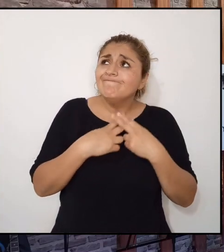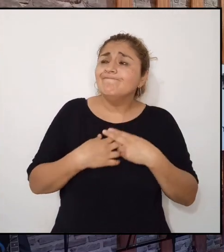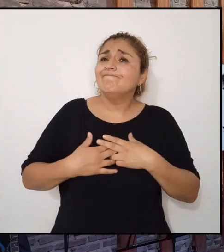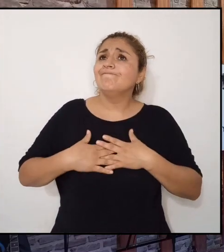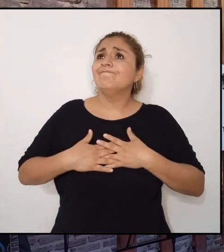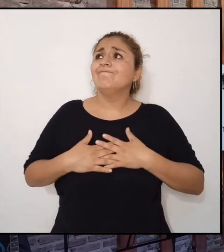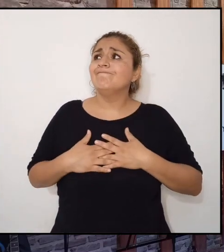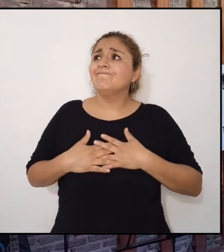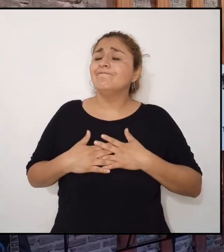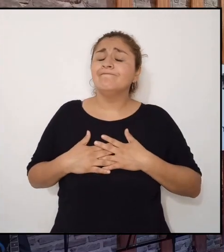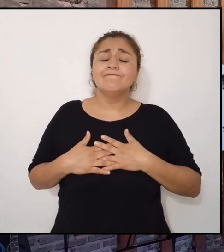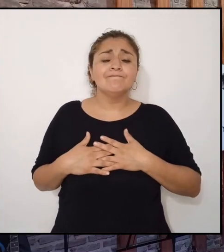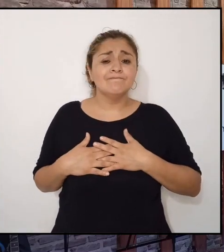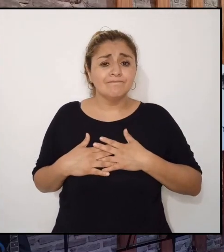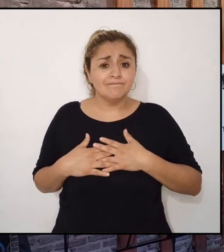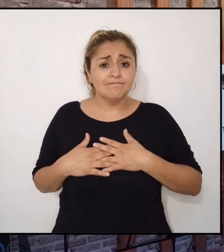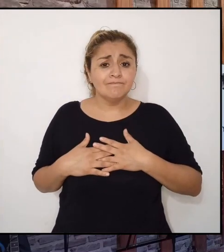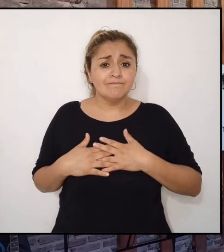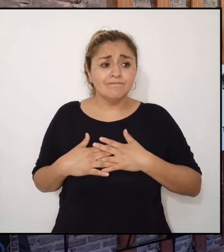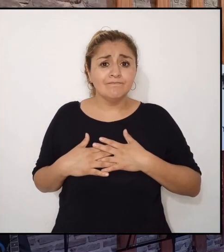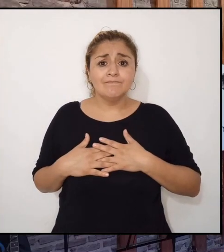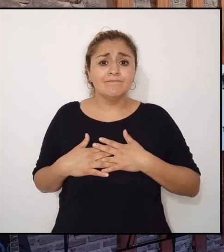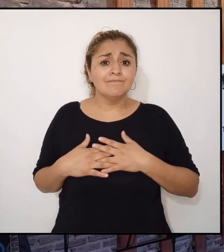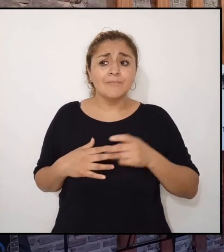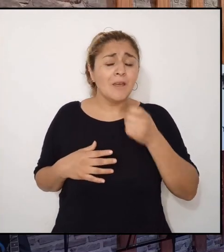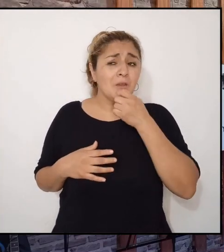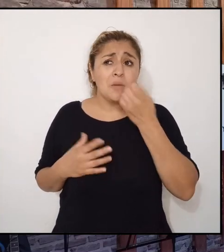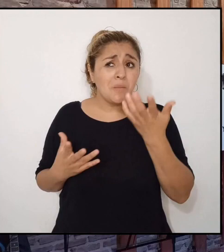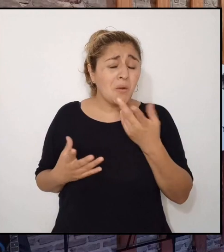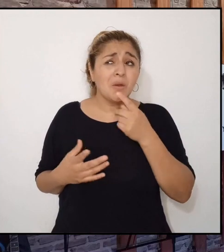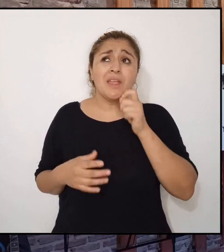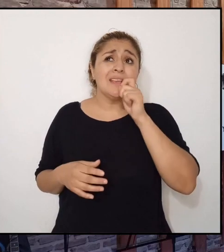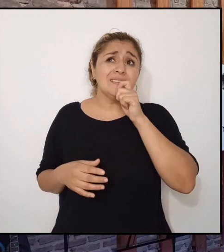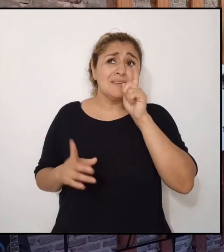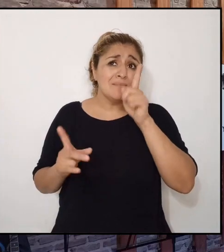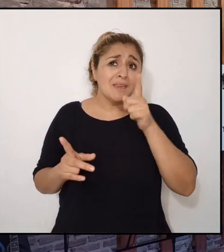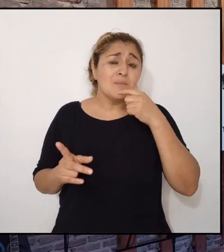no importa el rol que tengas dentro de la iglesia,